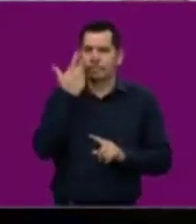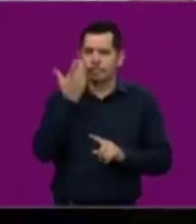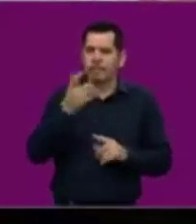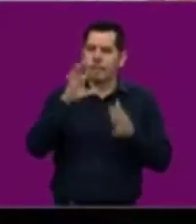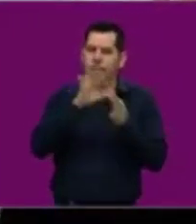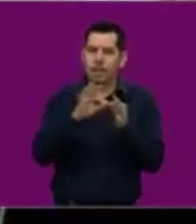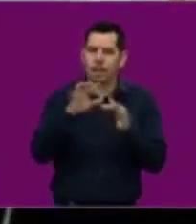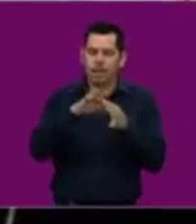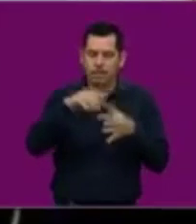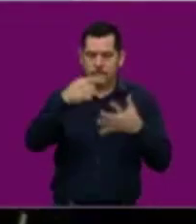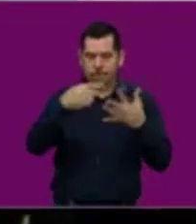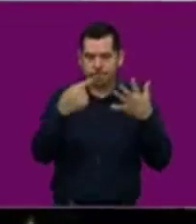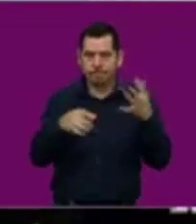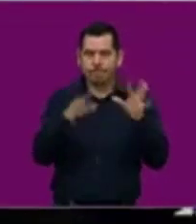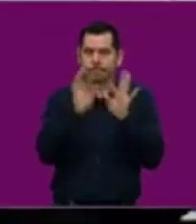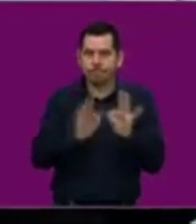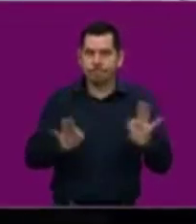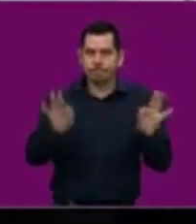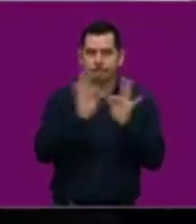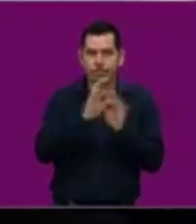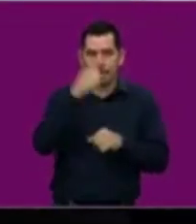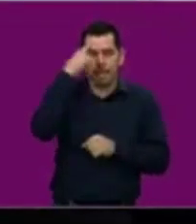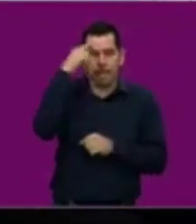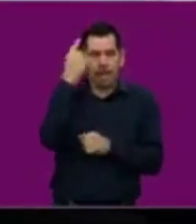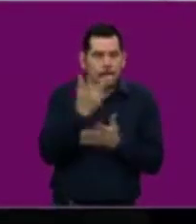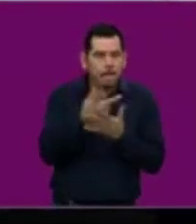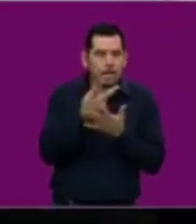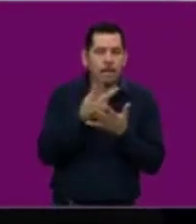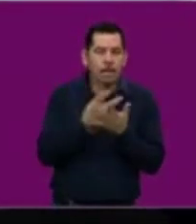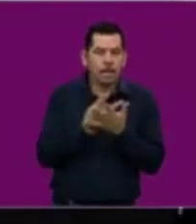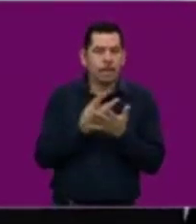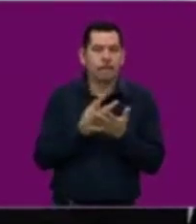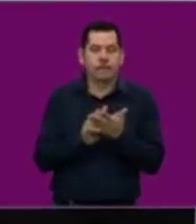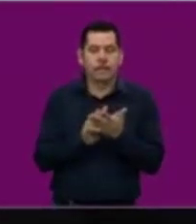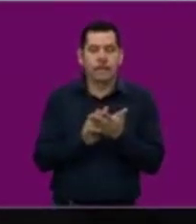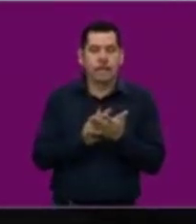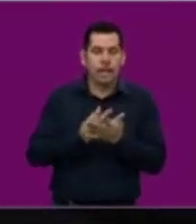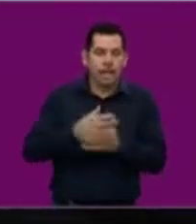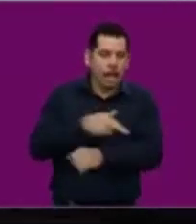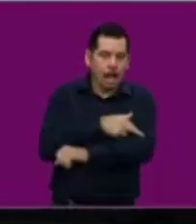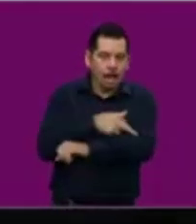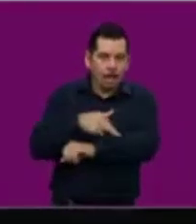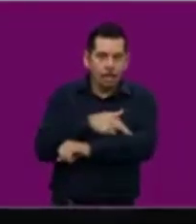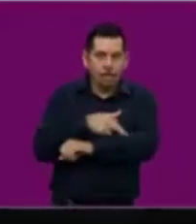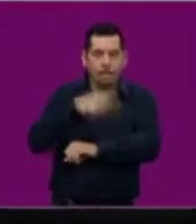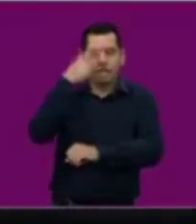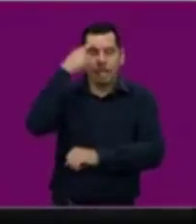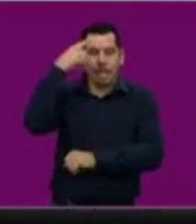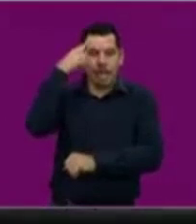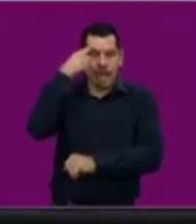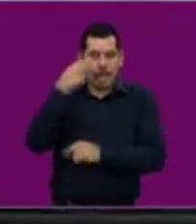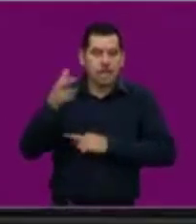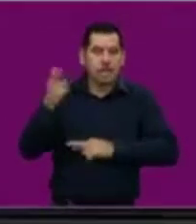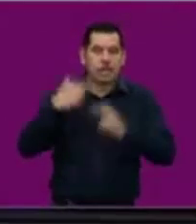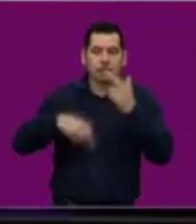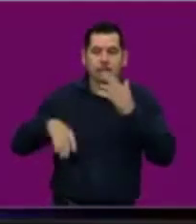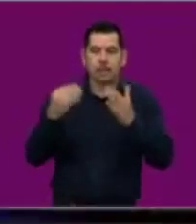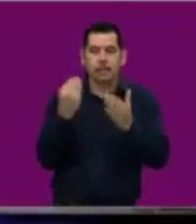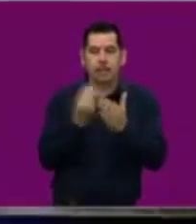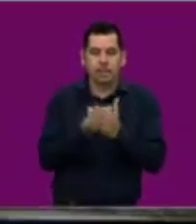para este programa piloto que hemos diseñado para regresar a las clases presenciales